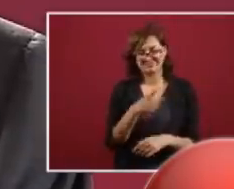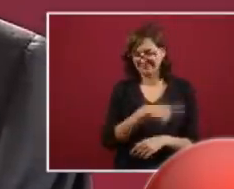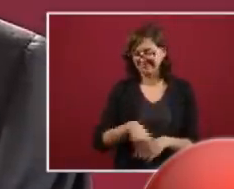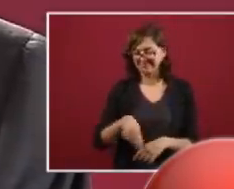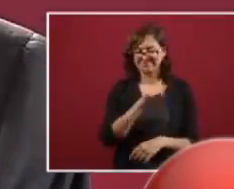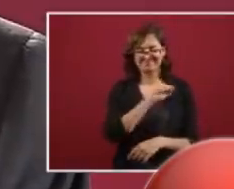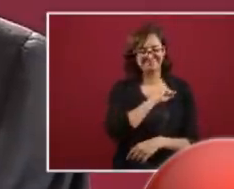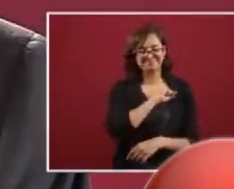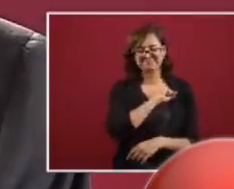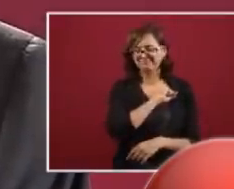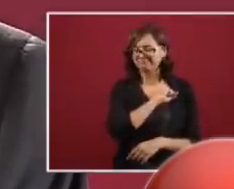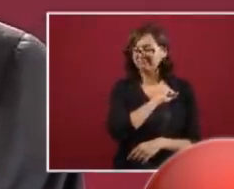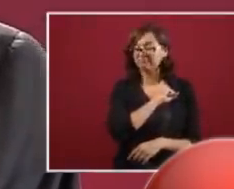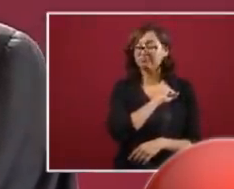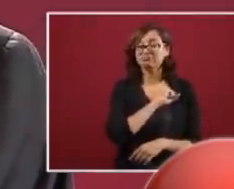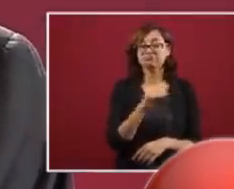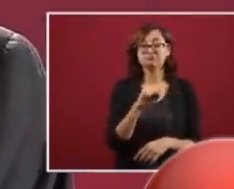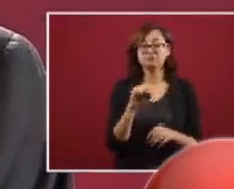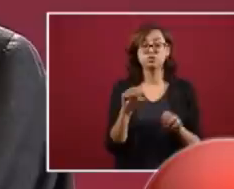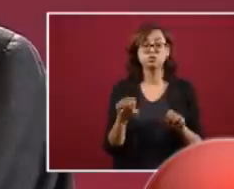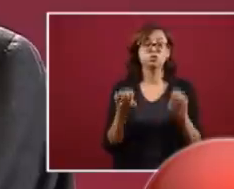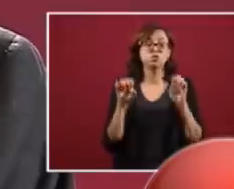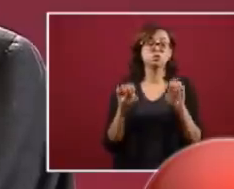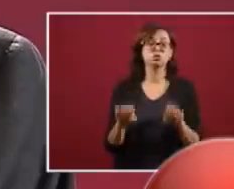Delincuentes de cuello blanco.